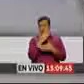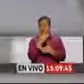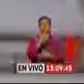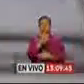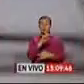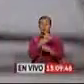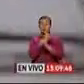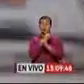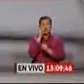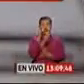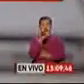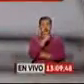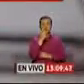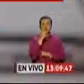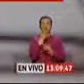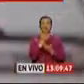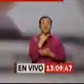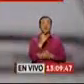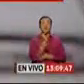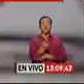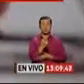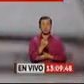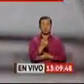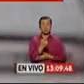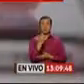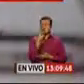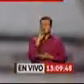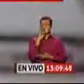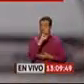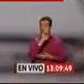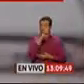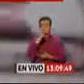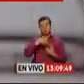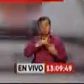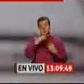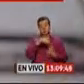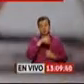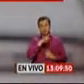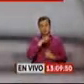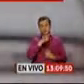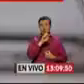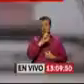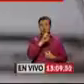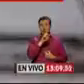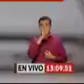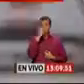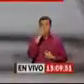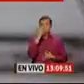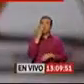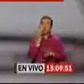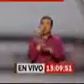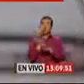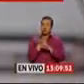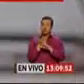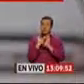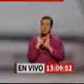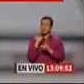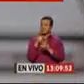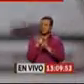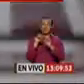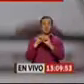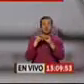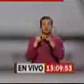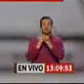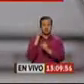de la Fiscalía General desdijo estos motivos, señalando que la salida de Pérez obedece a que aceptó una propuesta de formar parte de la